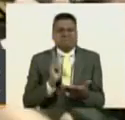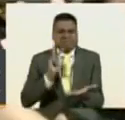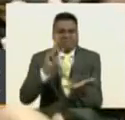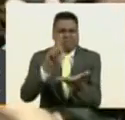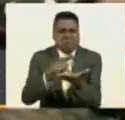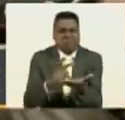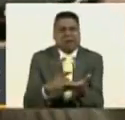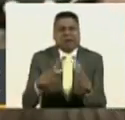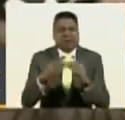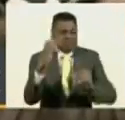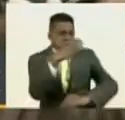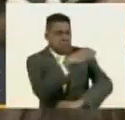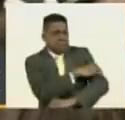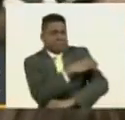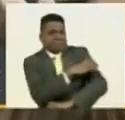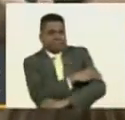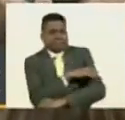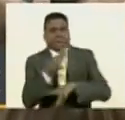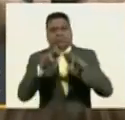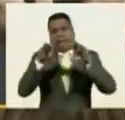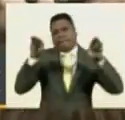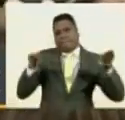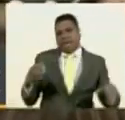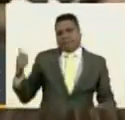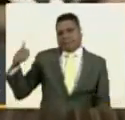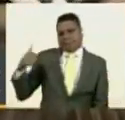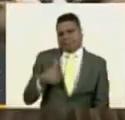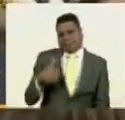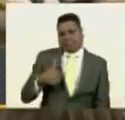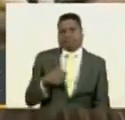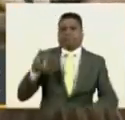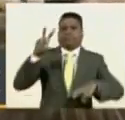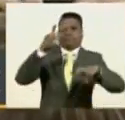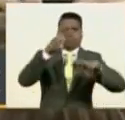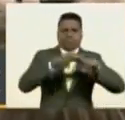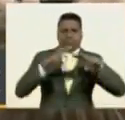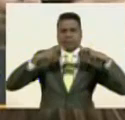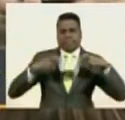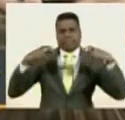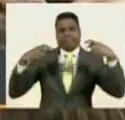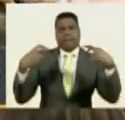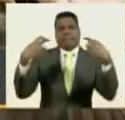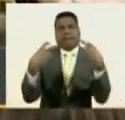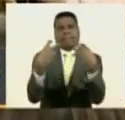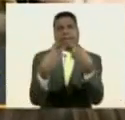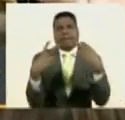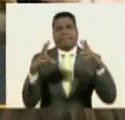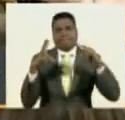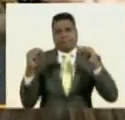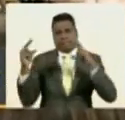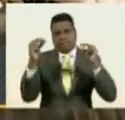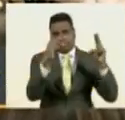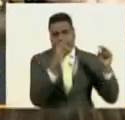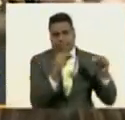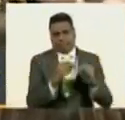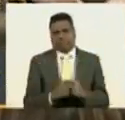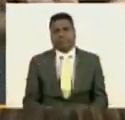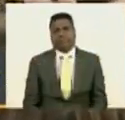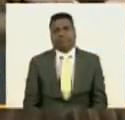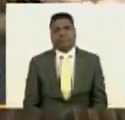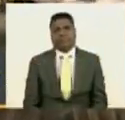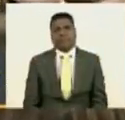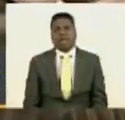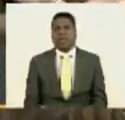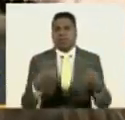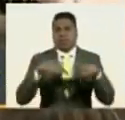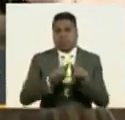la oposición, la llamada Mesa de la Unidad, se siente a retomar la hoja de ruta que acordamos con su santidad